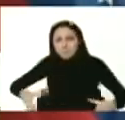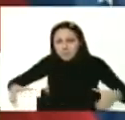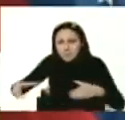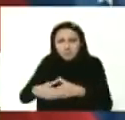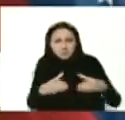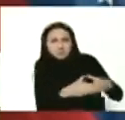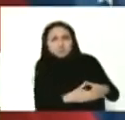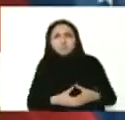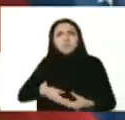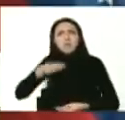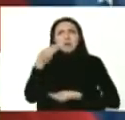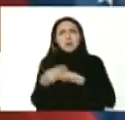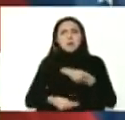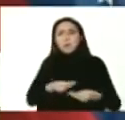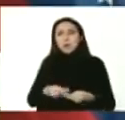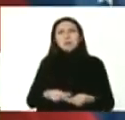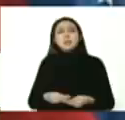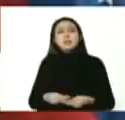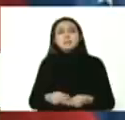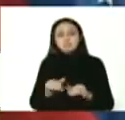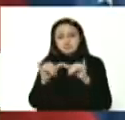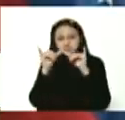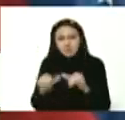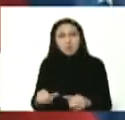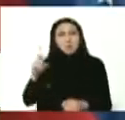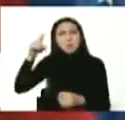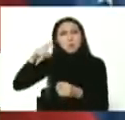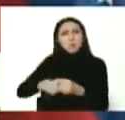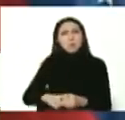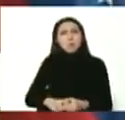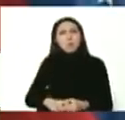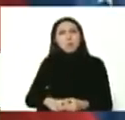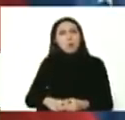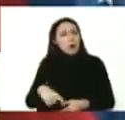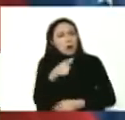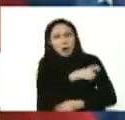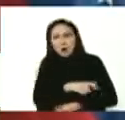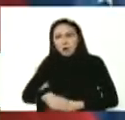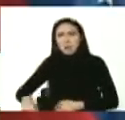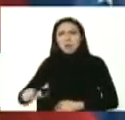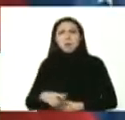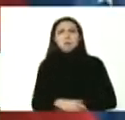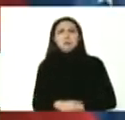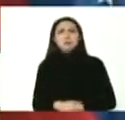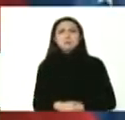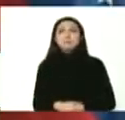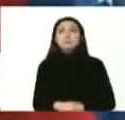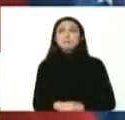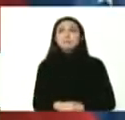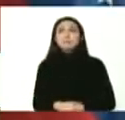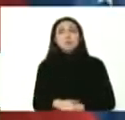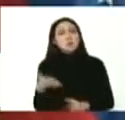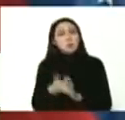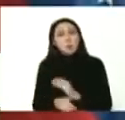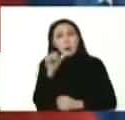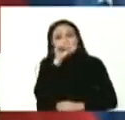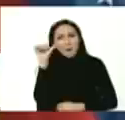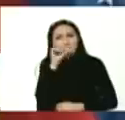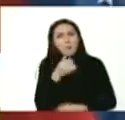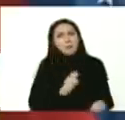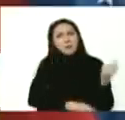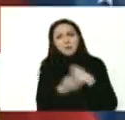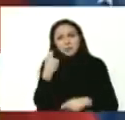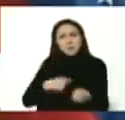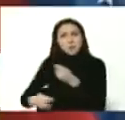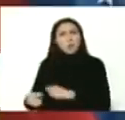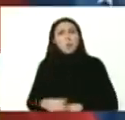totalmente ajenos a lo que es el gentilicio venezolano. Por ejemplo, como en este caso, el tráfico de drogas, imponer